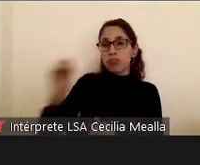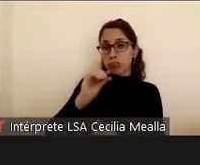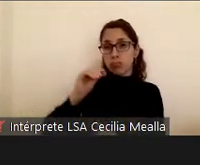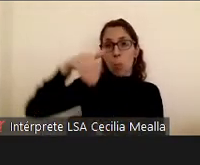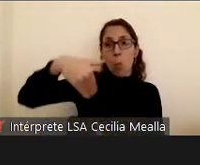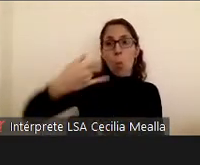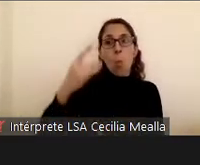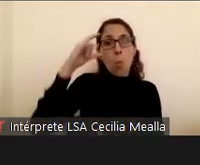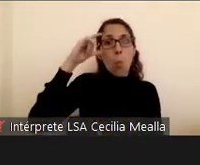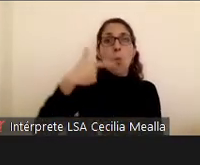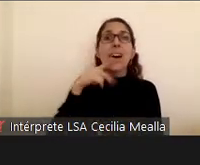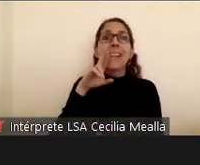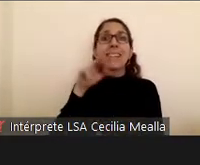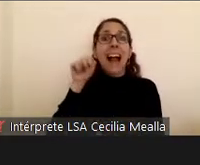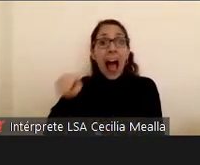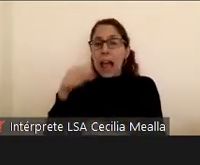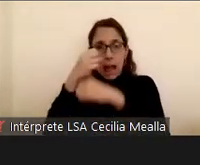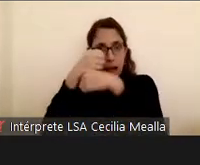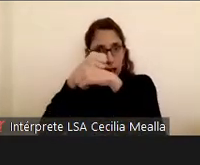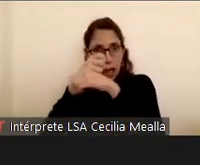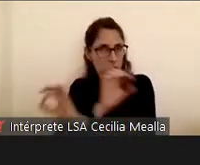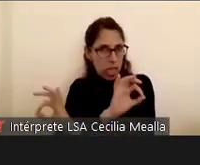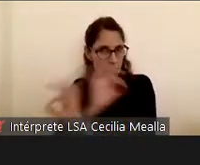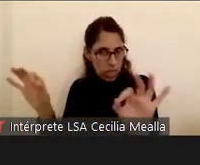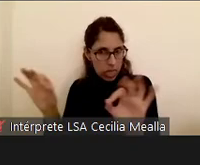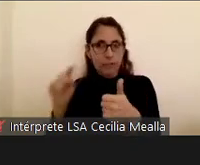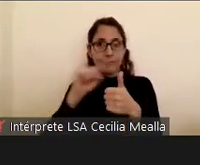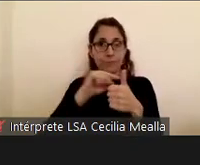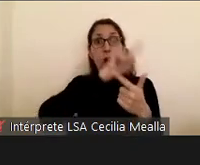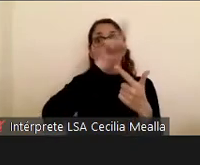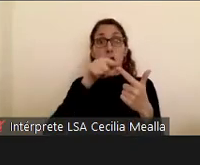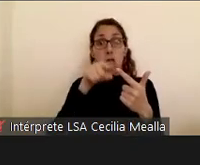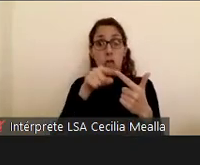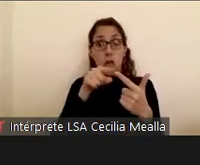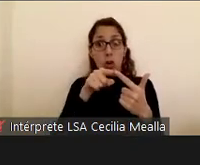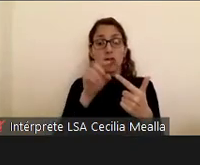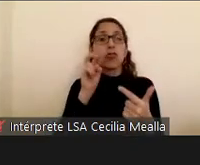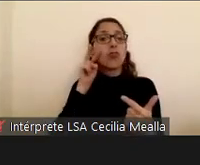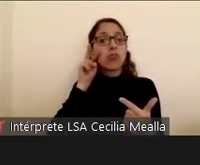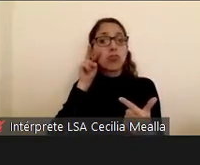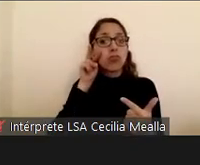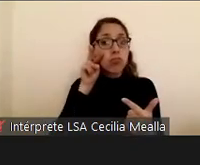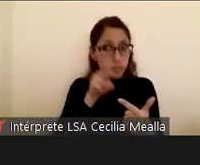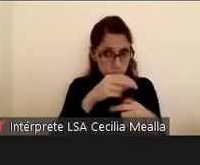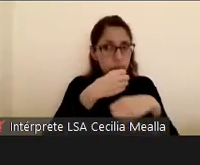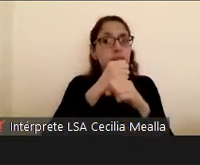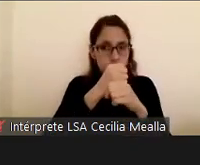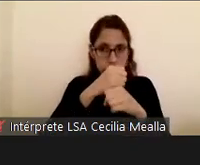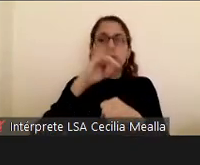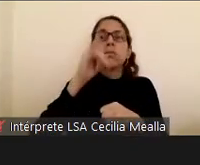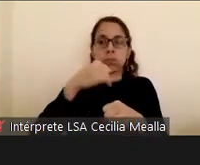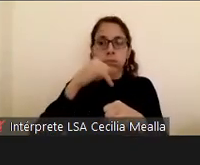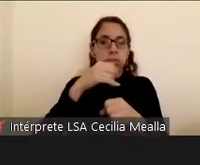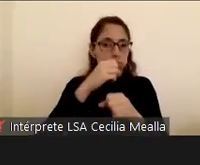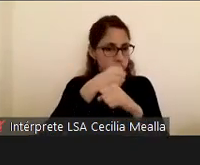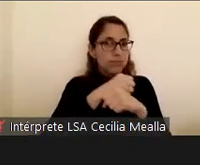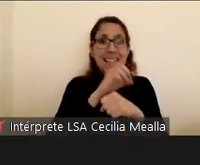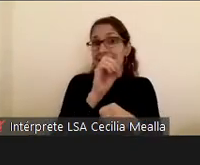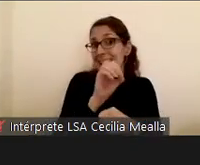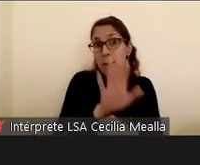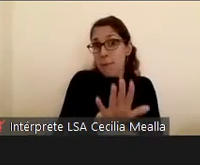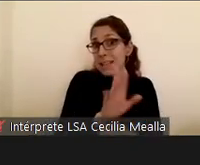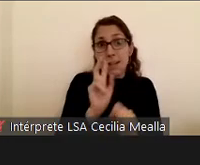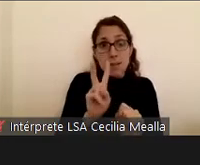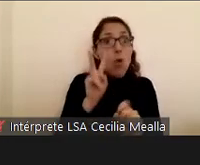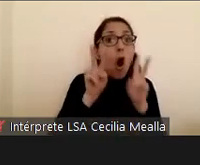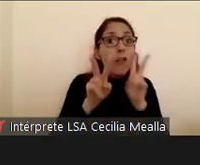realiza observación microscópica. En el paso 2, que es observación microscópica, justamente sí se realiza la